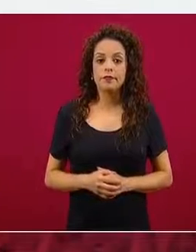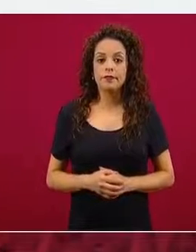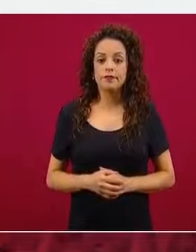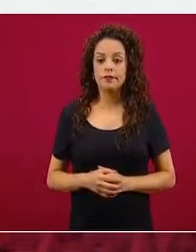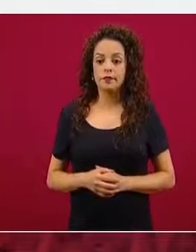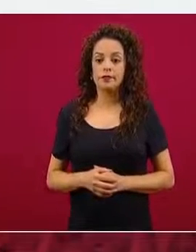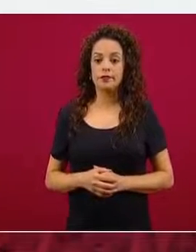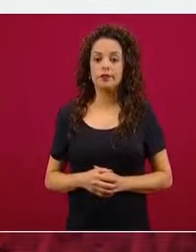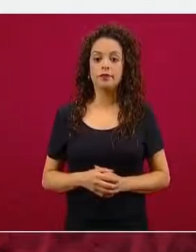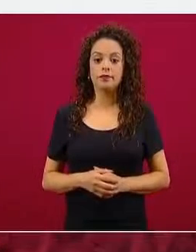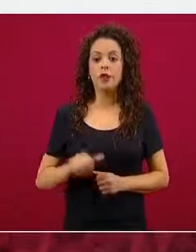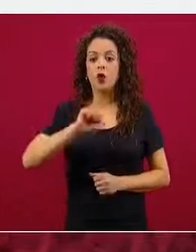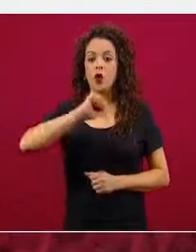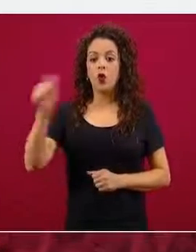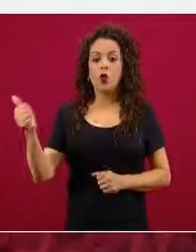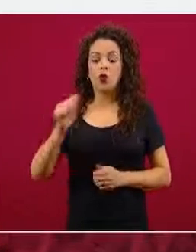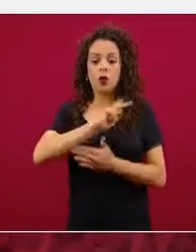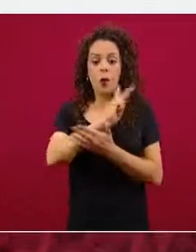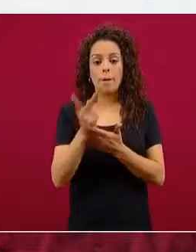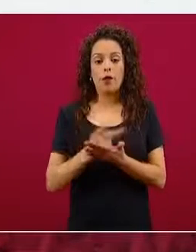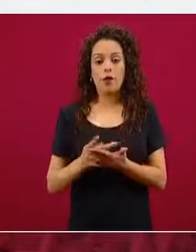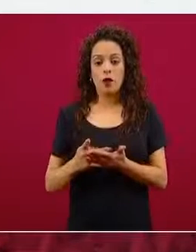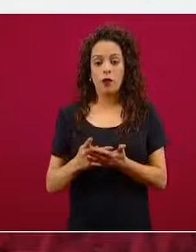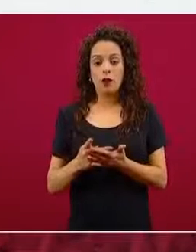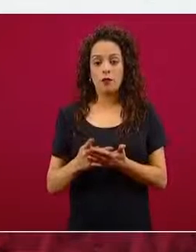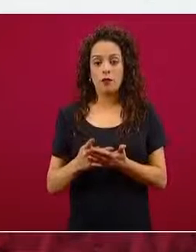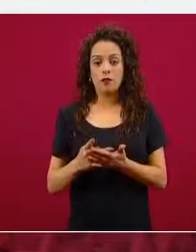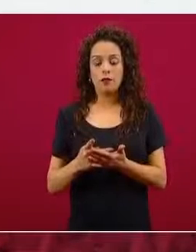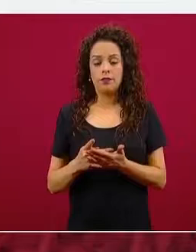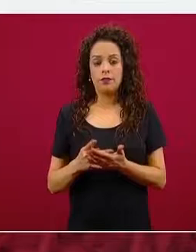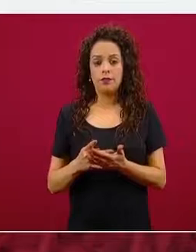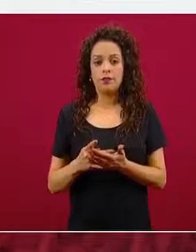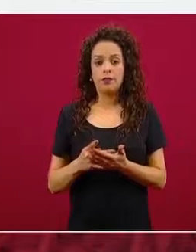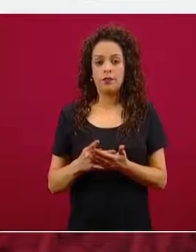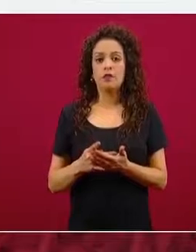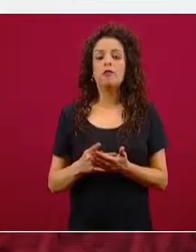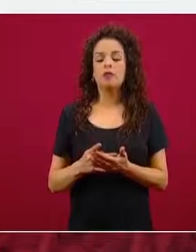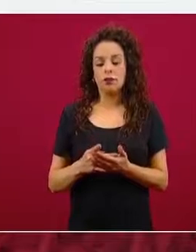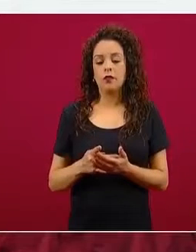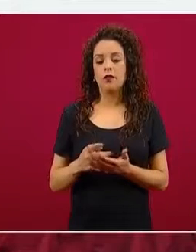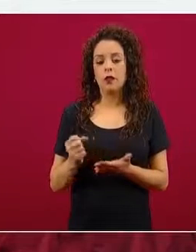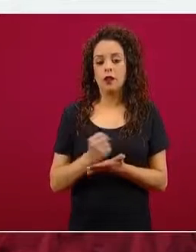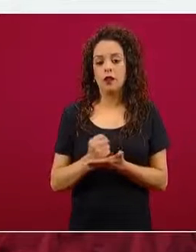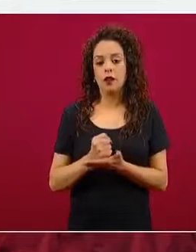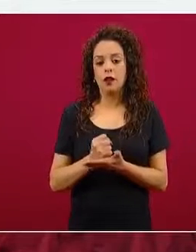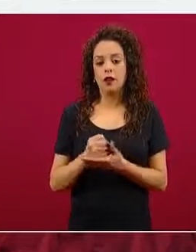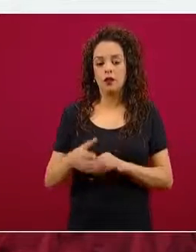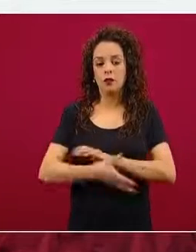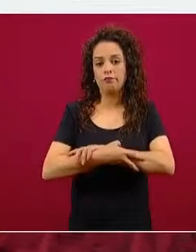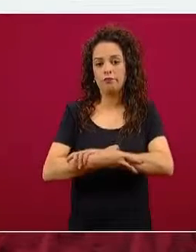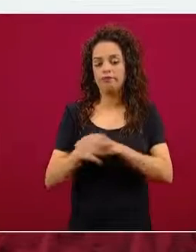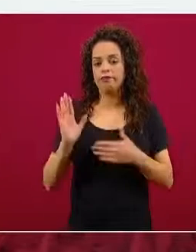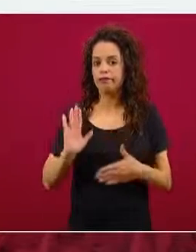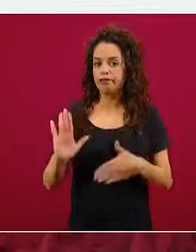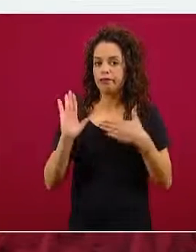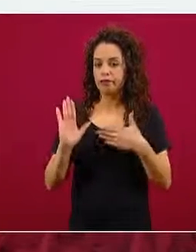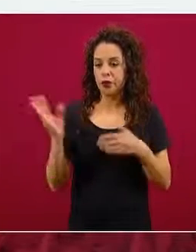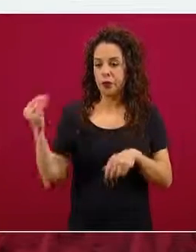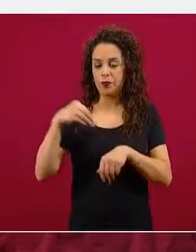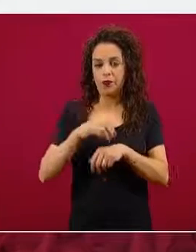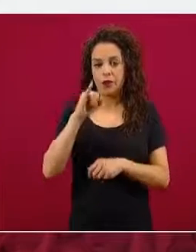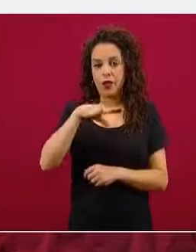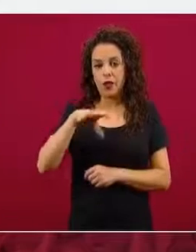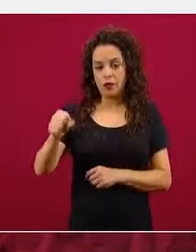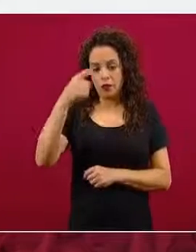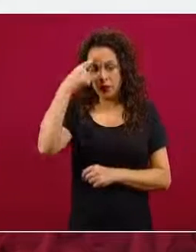Otros programas financieros que están impulsando el tema de la inclusión, pues son el crédito solidario de la palabra, que impulsó el IMSS para empresas